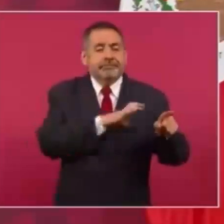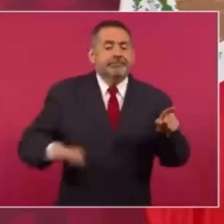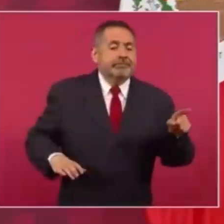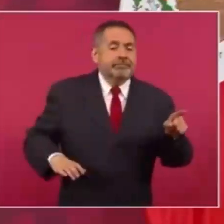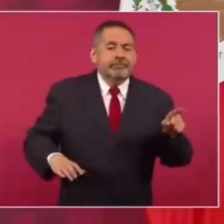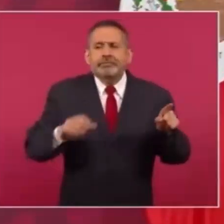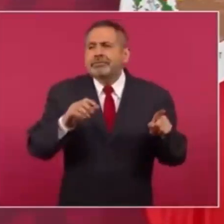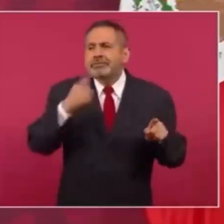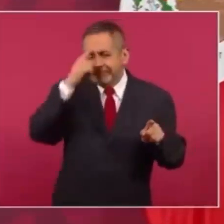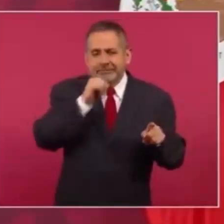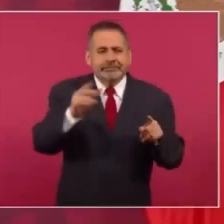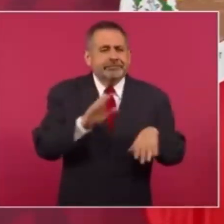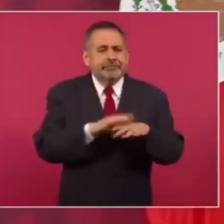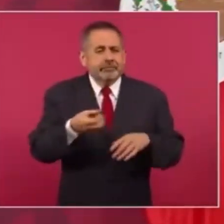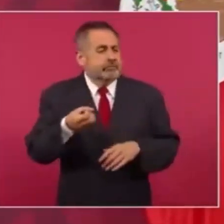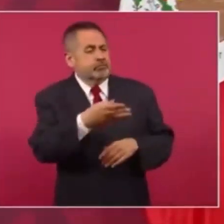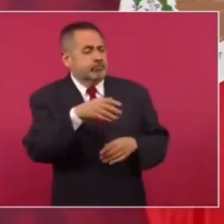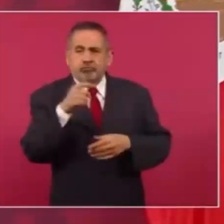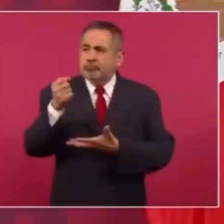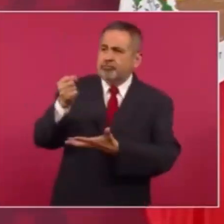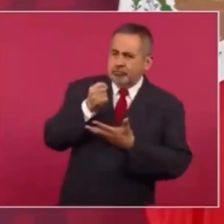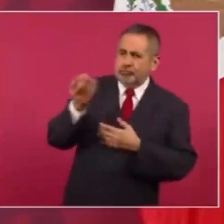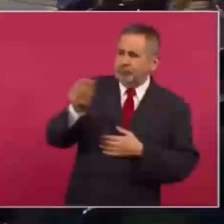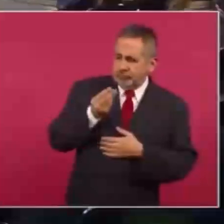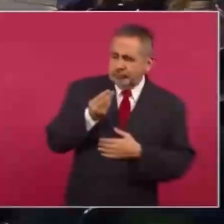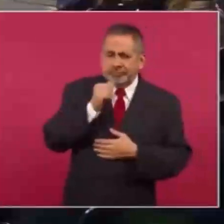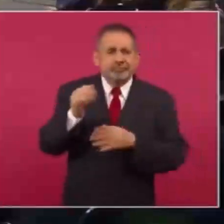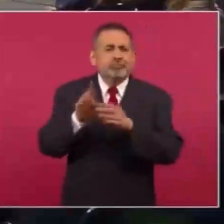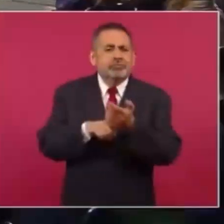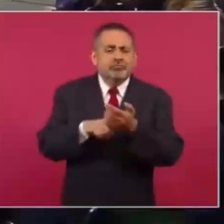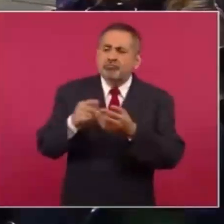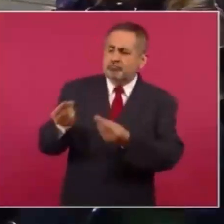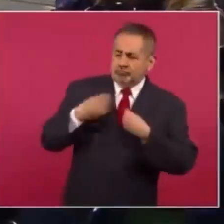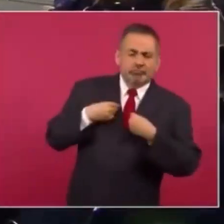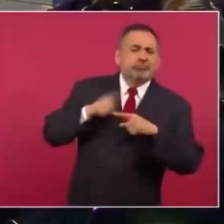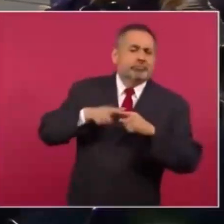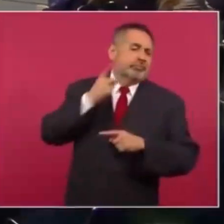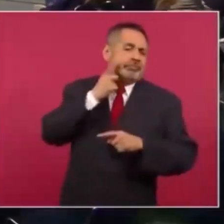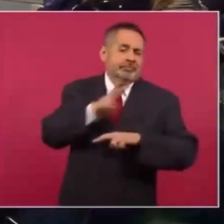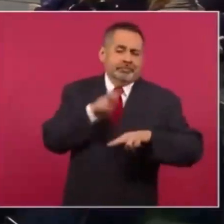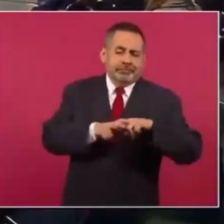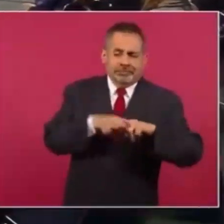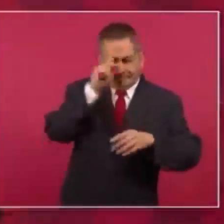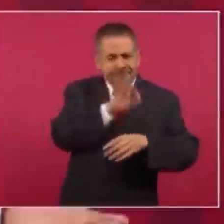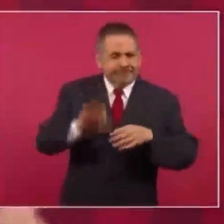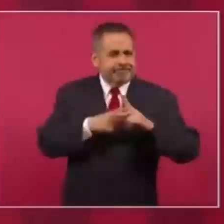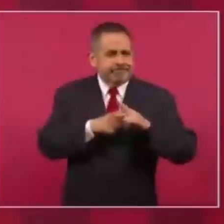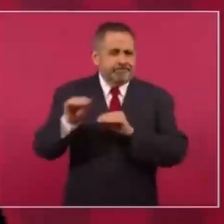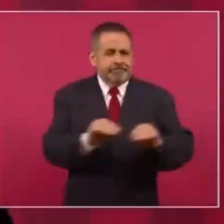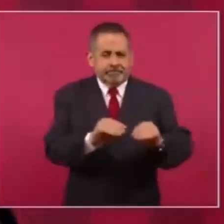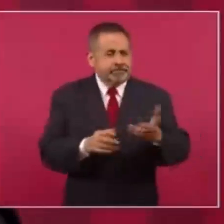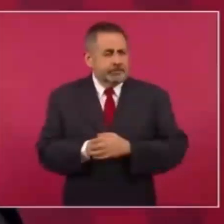presidencia para que les puedan dar una plurinominal de diputado. Pero hasta esas van a estar